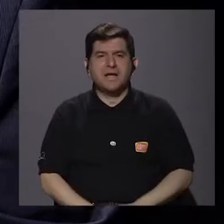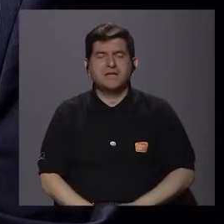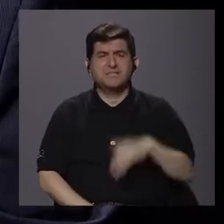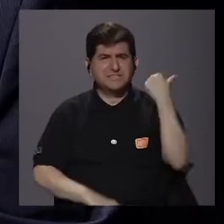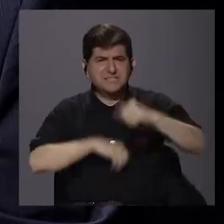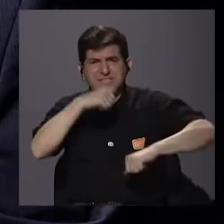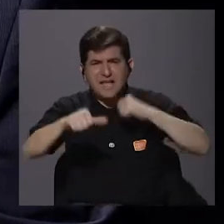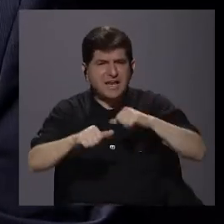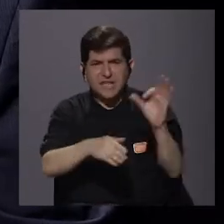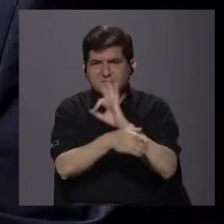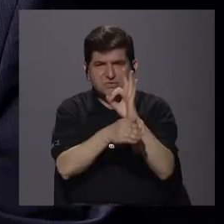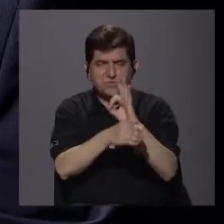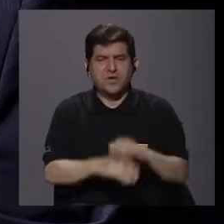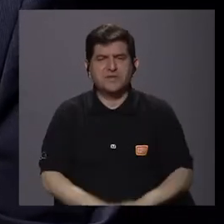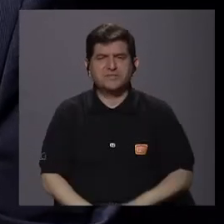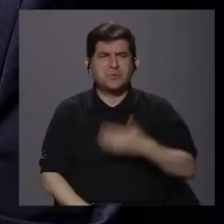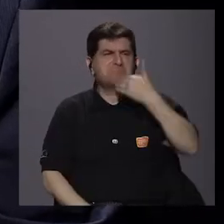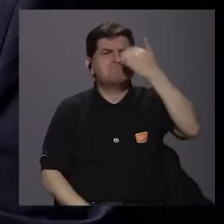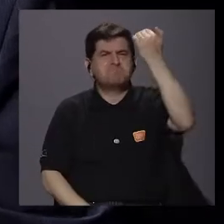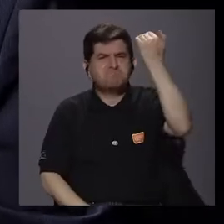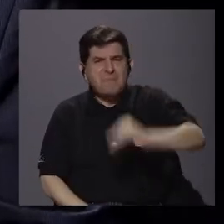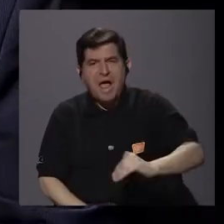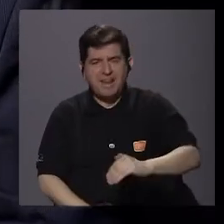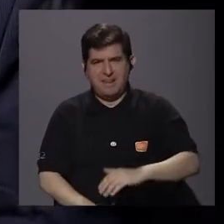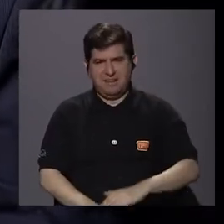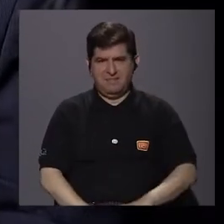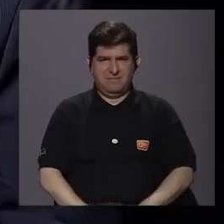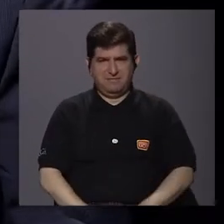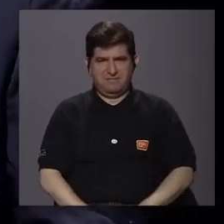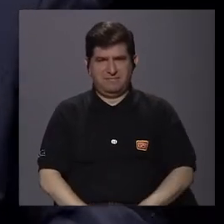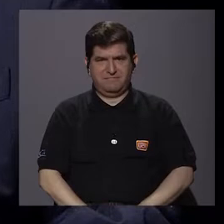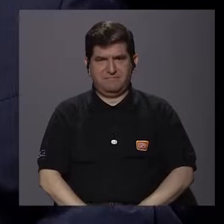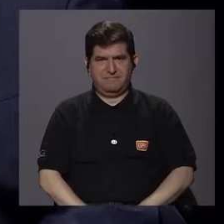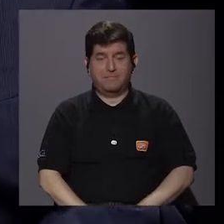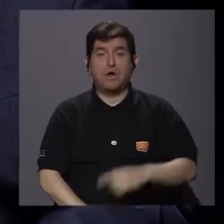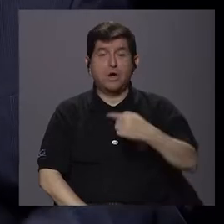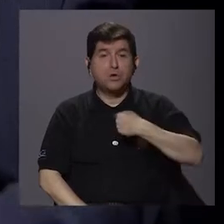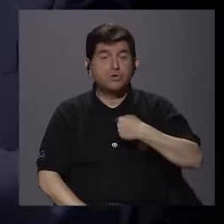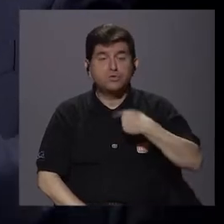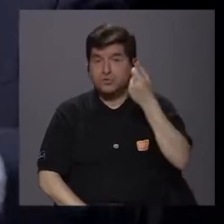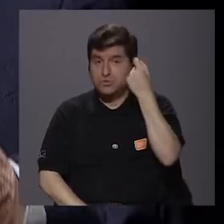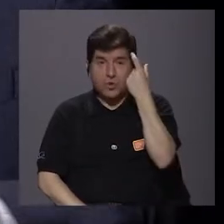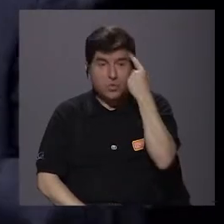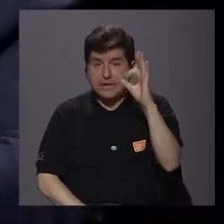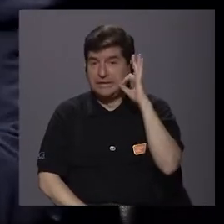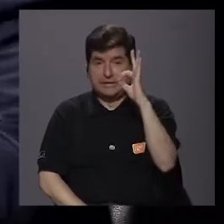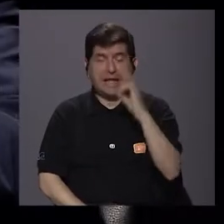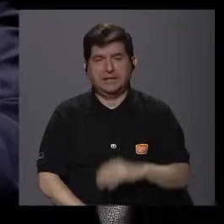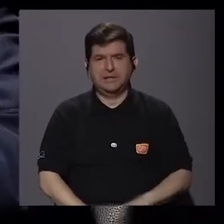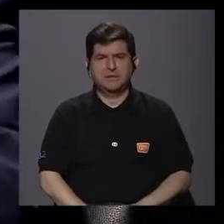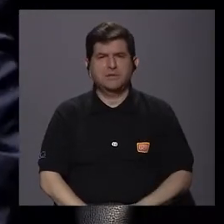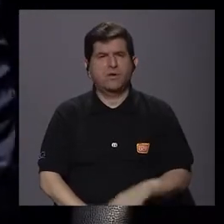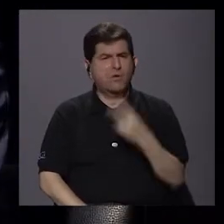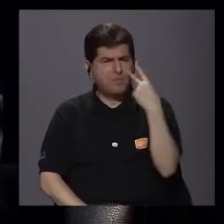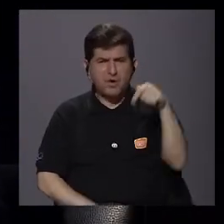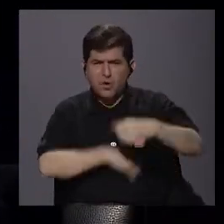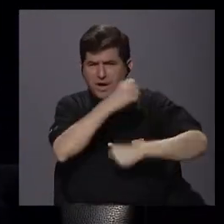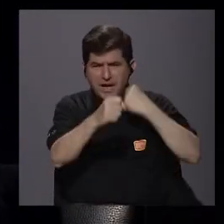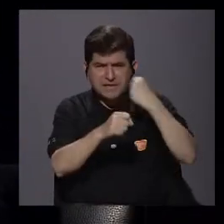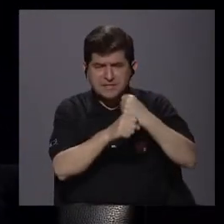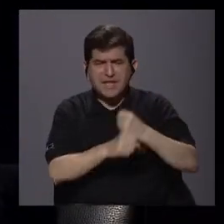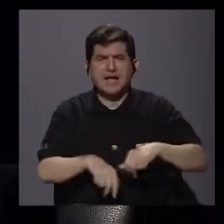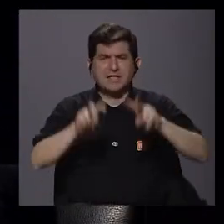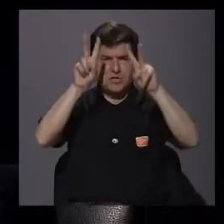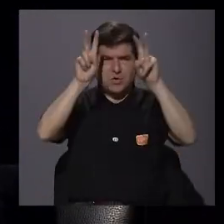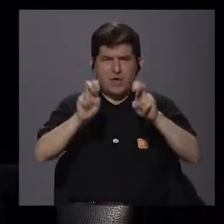se desprecia el esfuerzo va muy mal yo no entiendo muy bien ahí veo que este